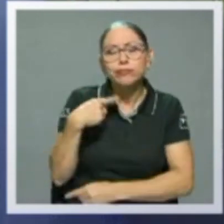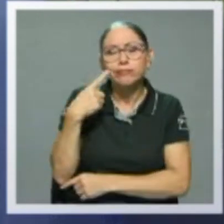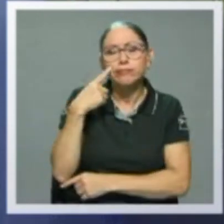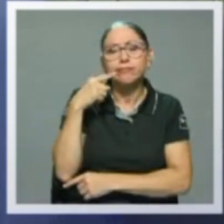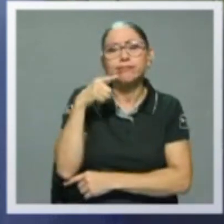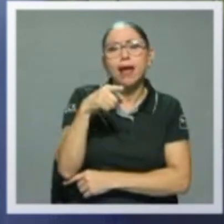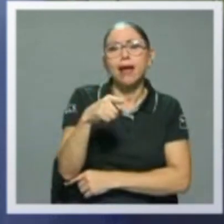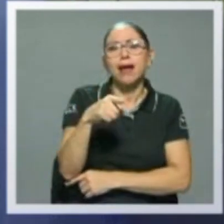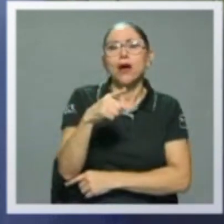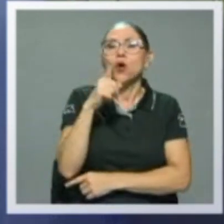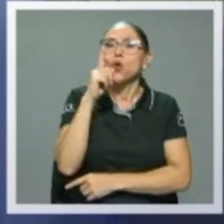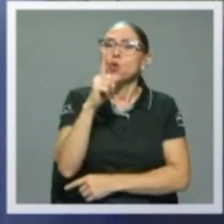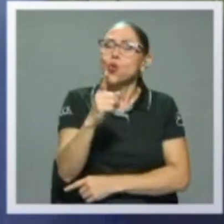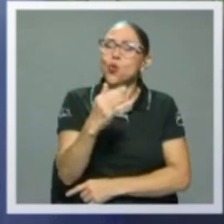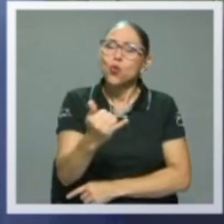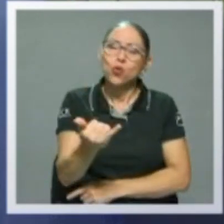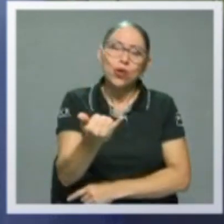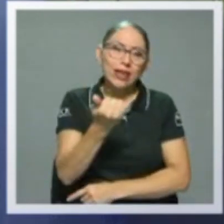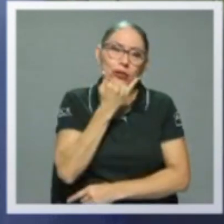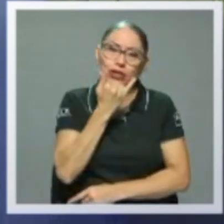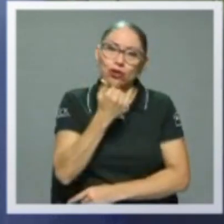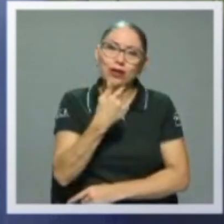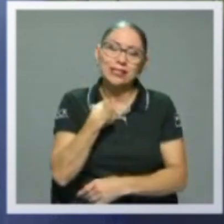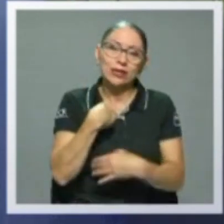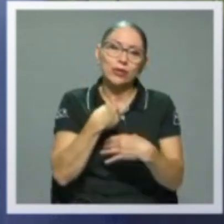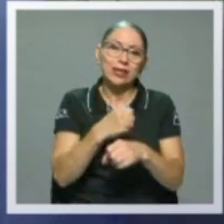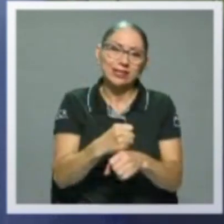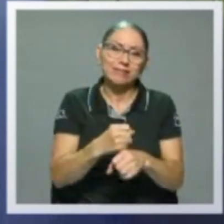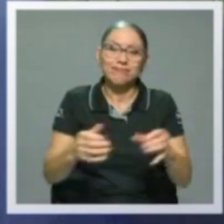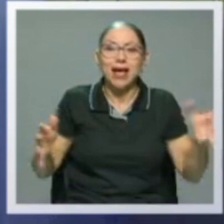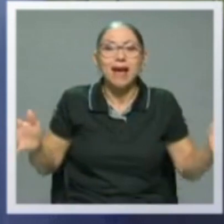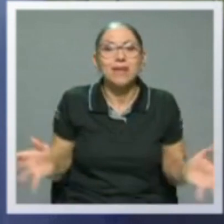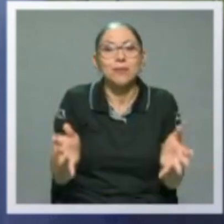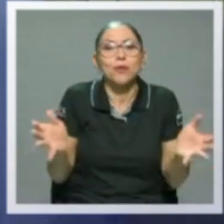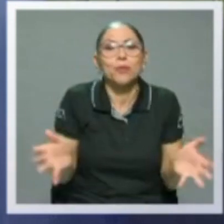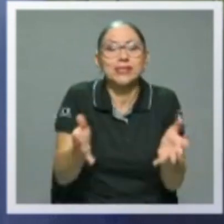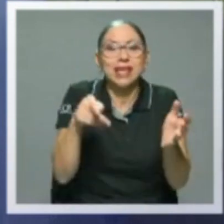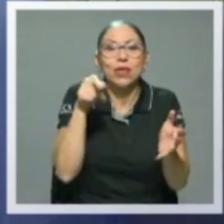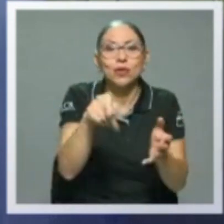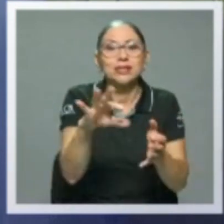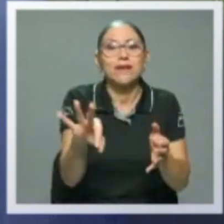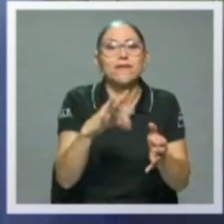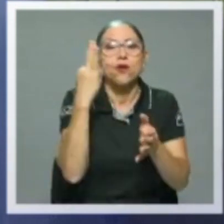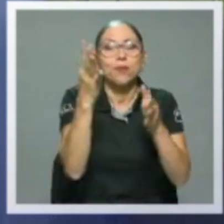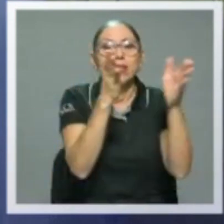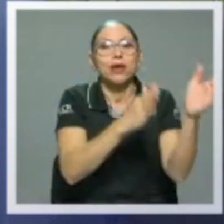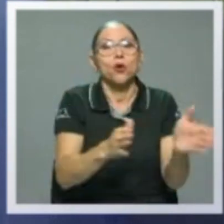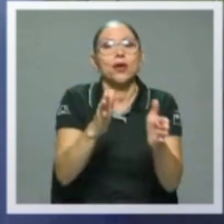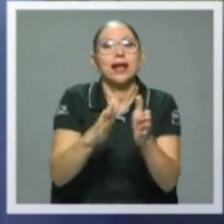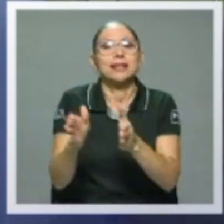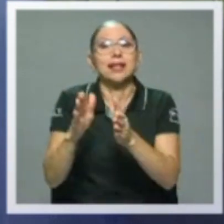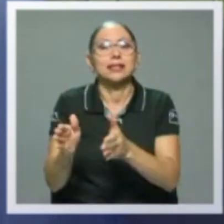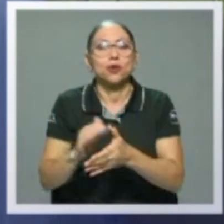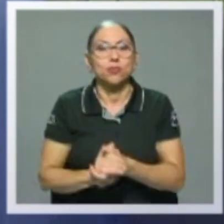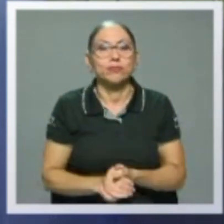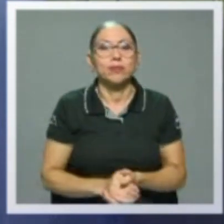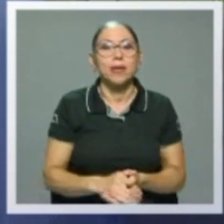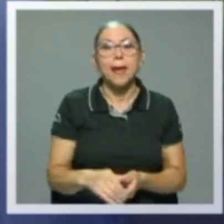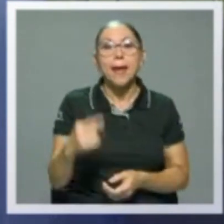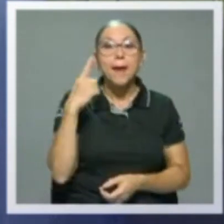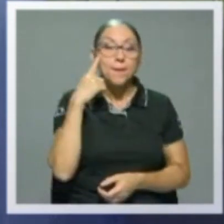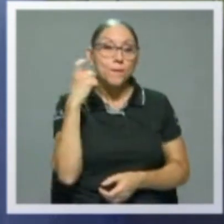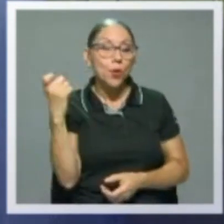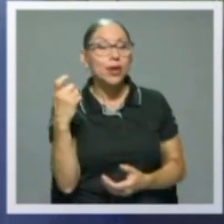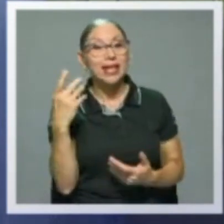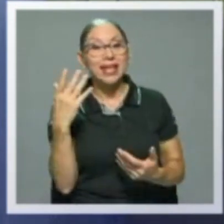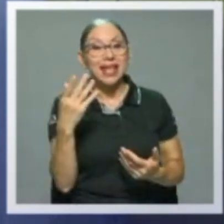grandes errores haber propiciado esa forma de organización, porque resulta que tienen tanta